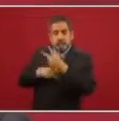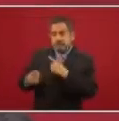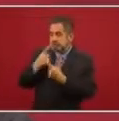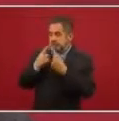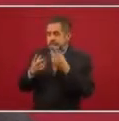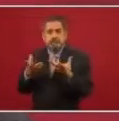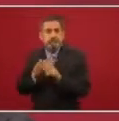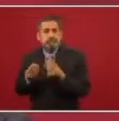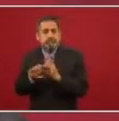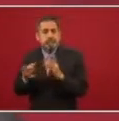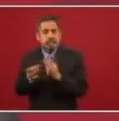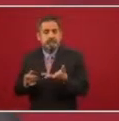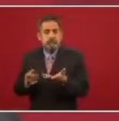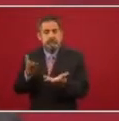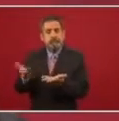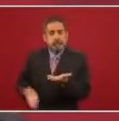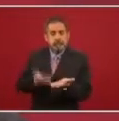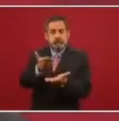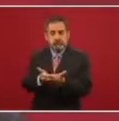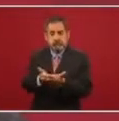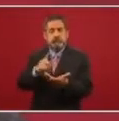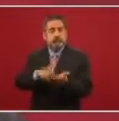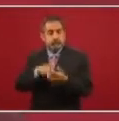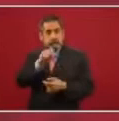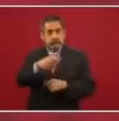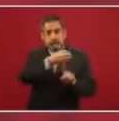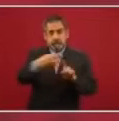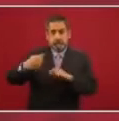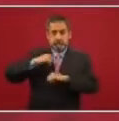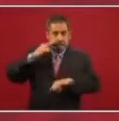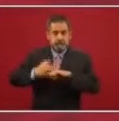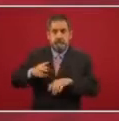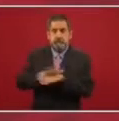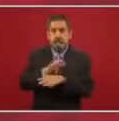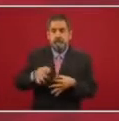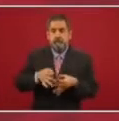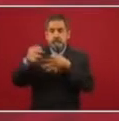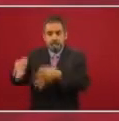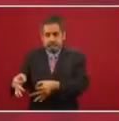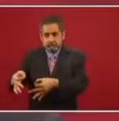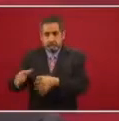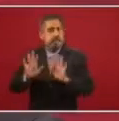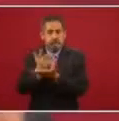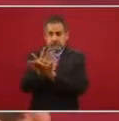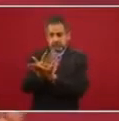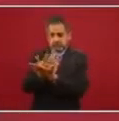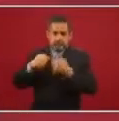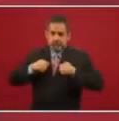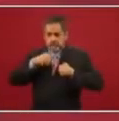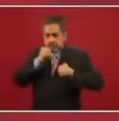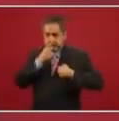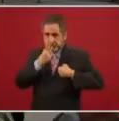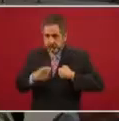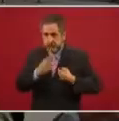ésta a propuesta de los propios organizadores de posponerlo y les pido por favor qué es lo